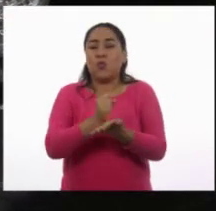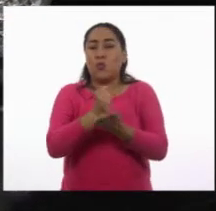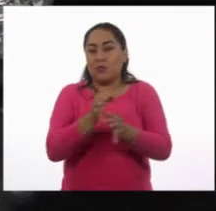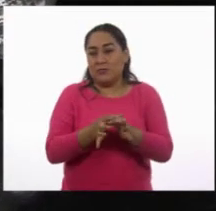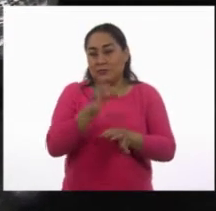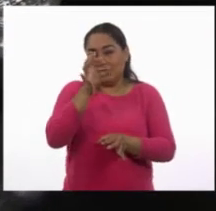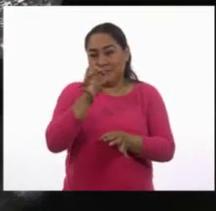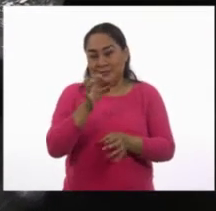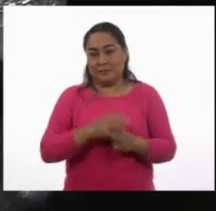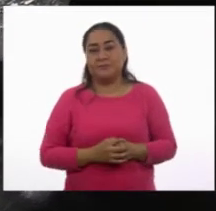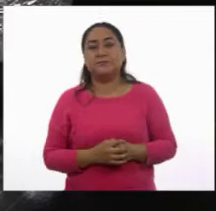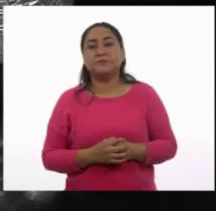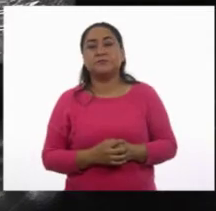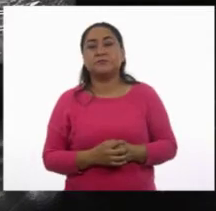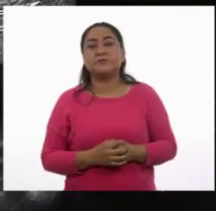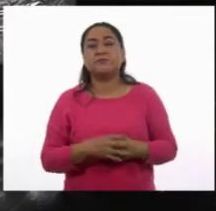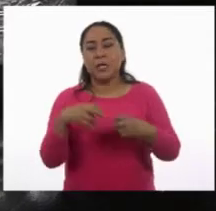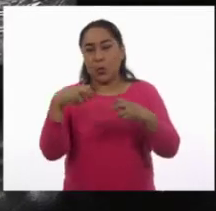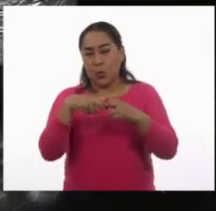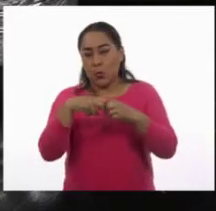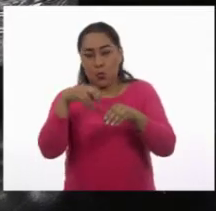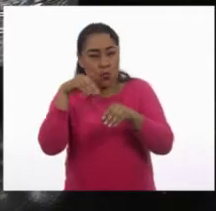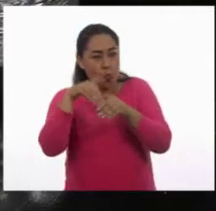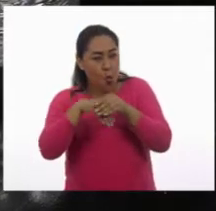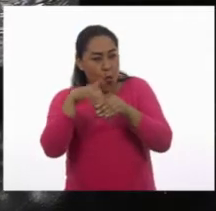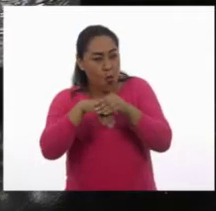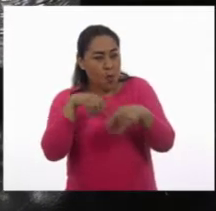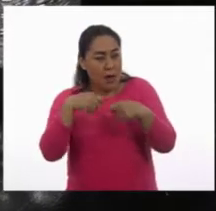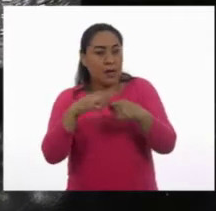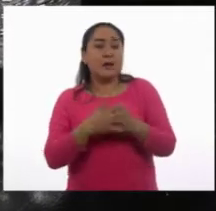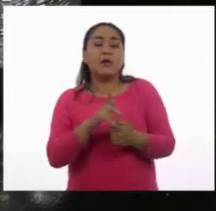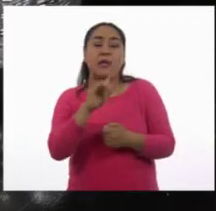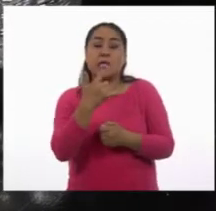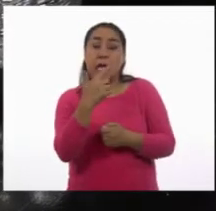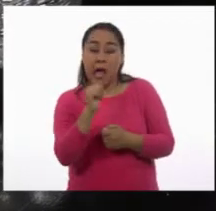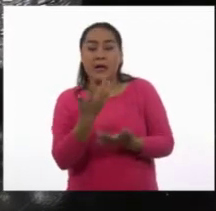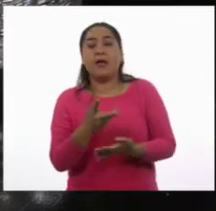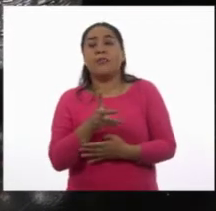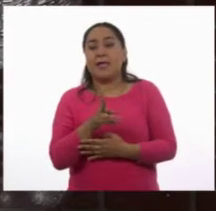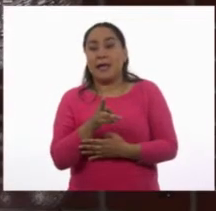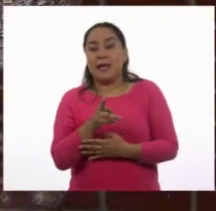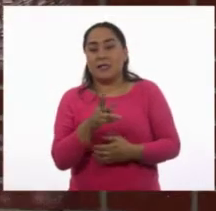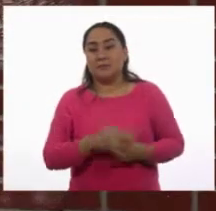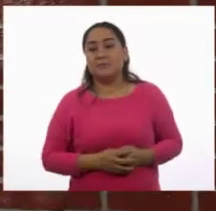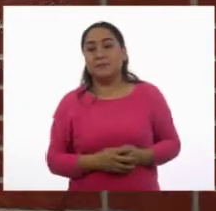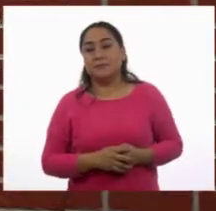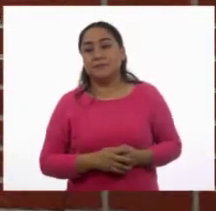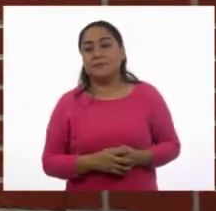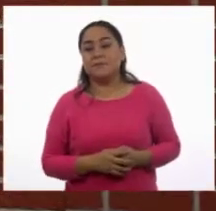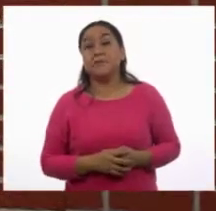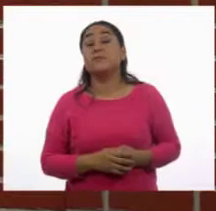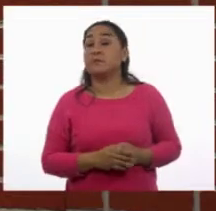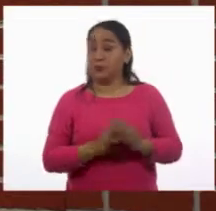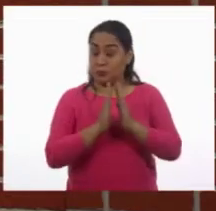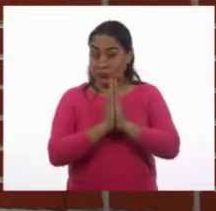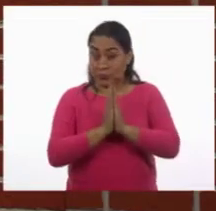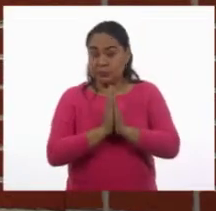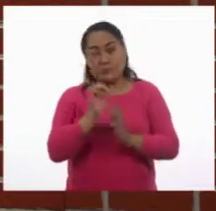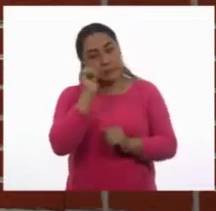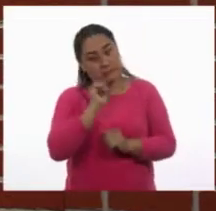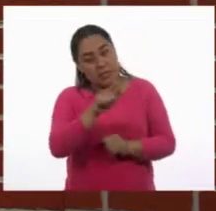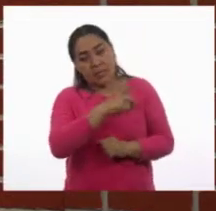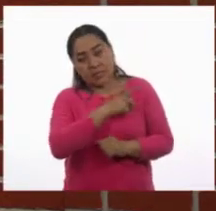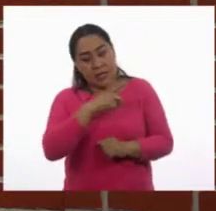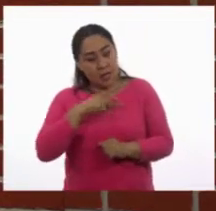plástico como la del agua, un pedacito de bolsa de plástico, una liga y tijeras. Y como siempre, vayan